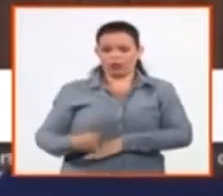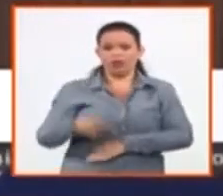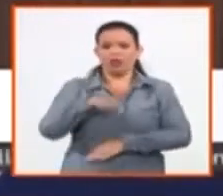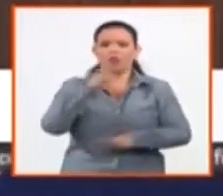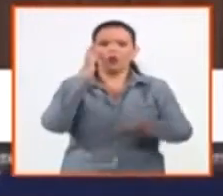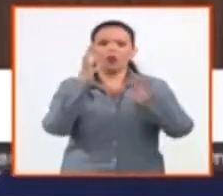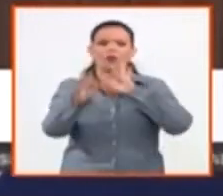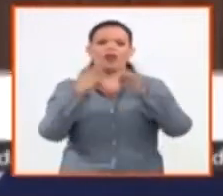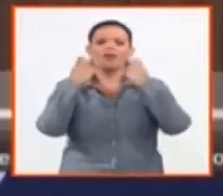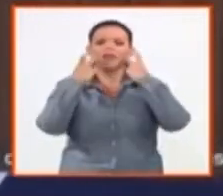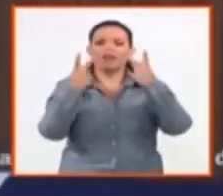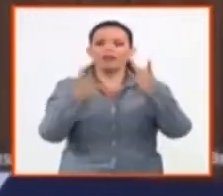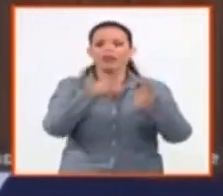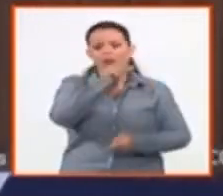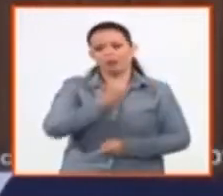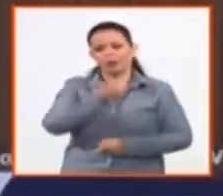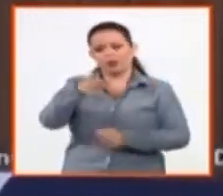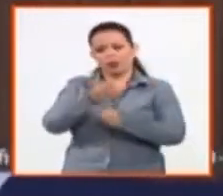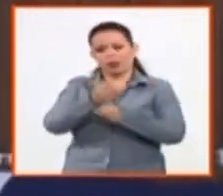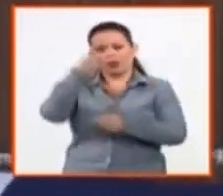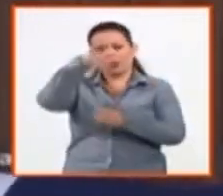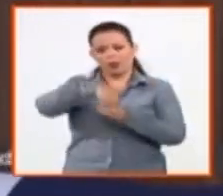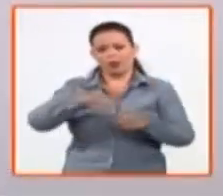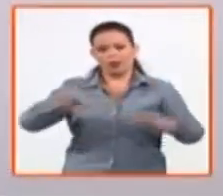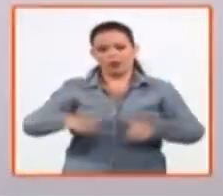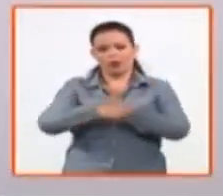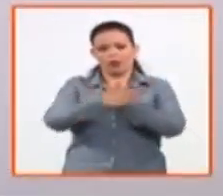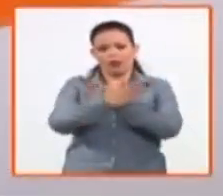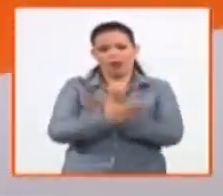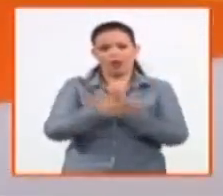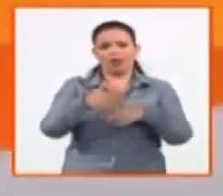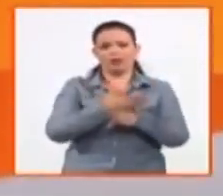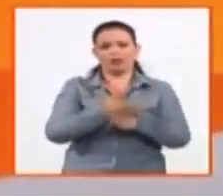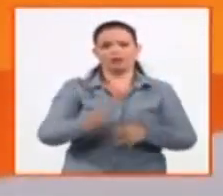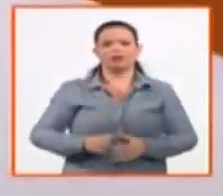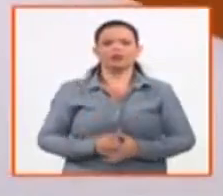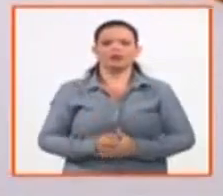embajadas, instituciones y personal en Afganistán.